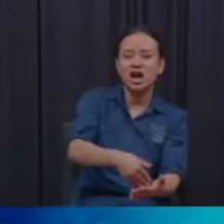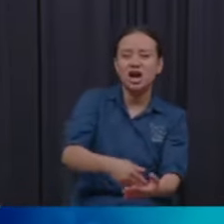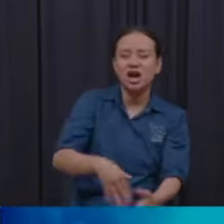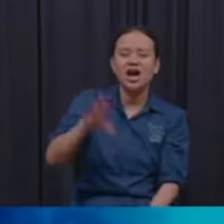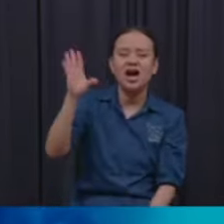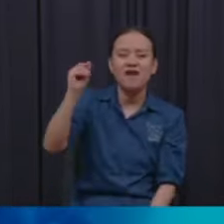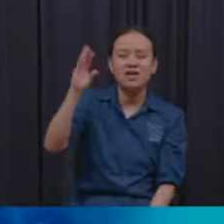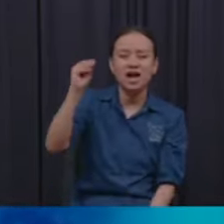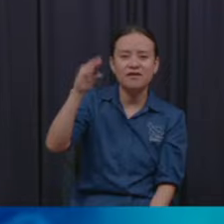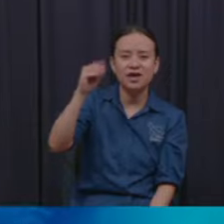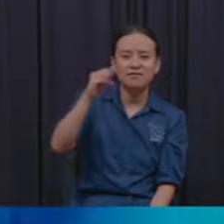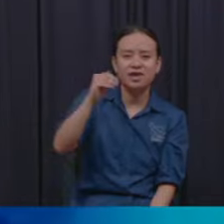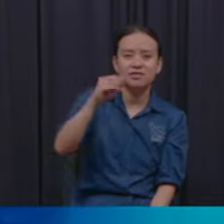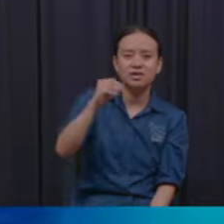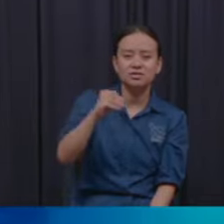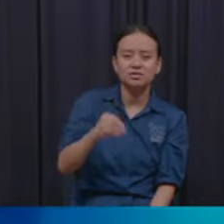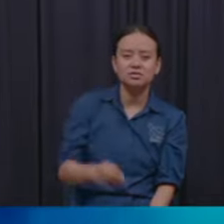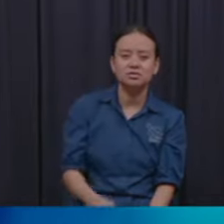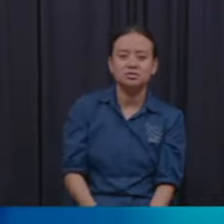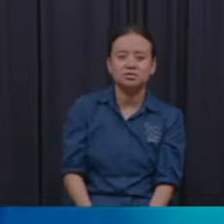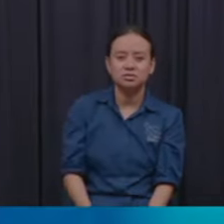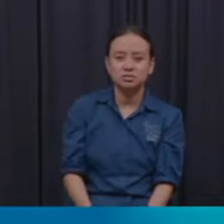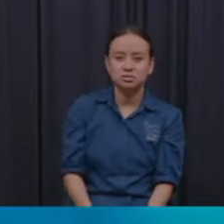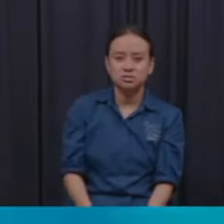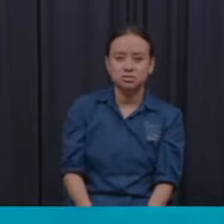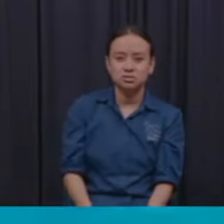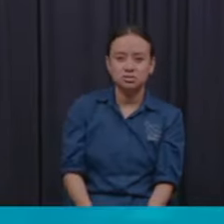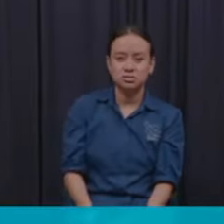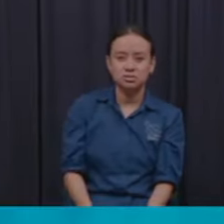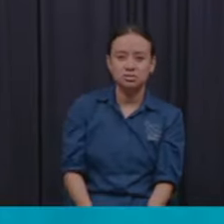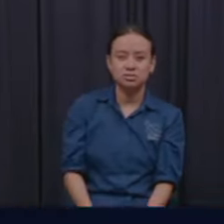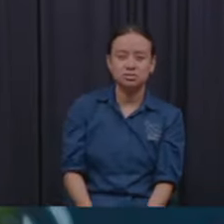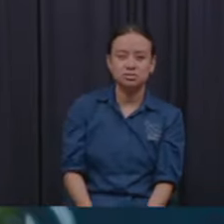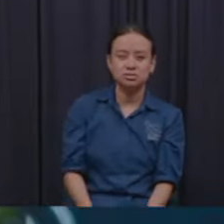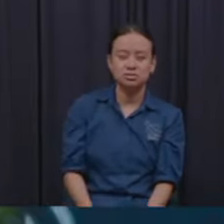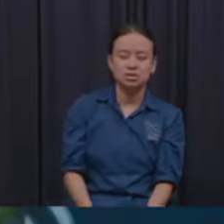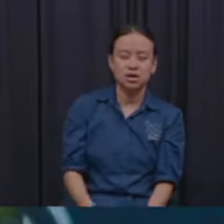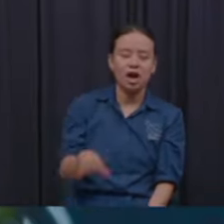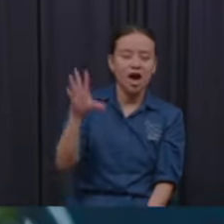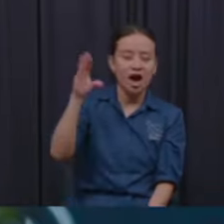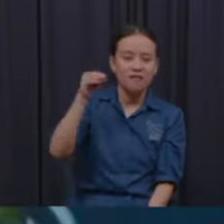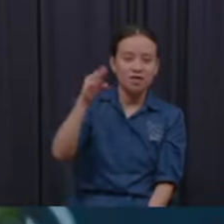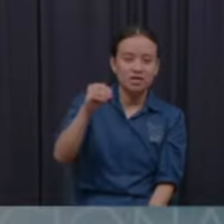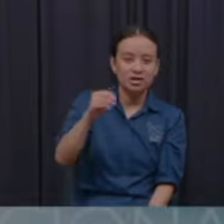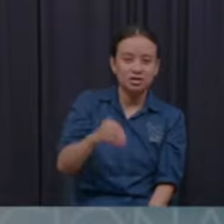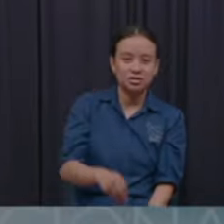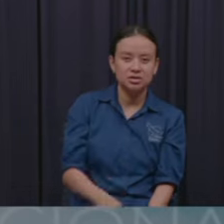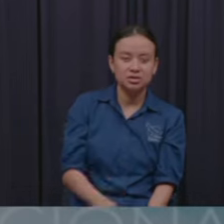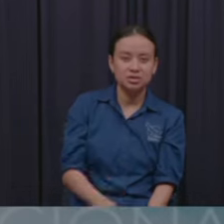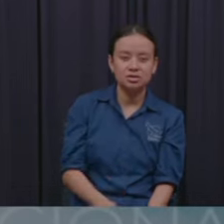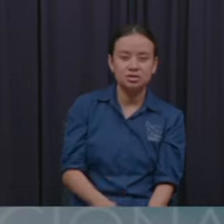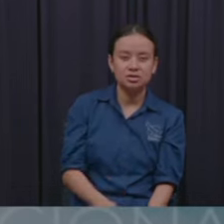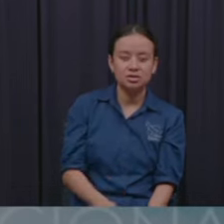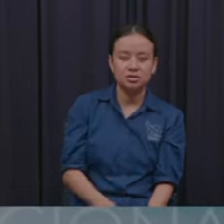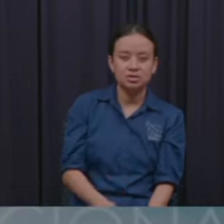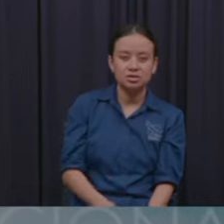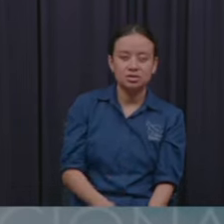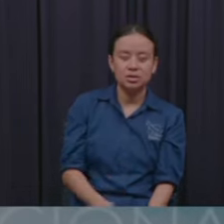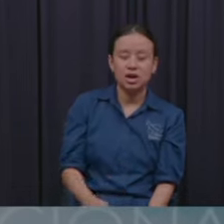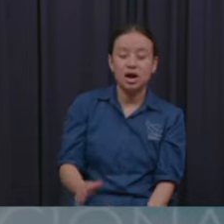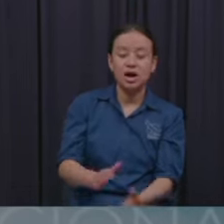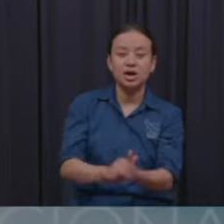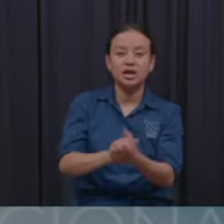hacia atrás y yo me escondía porque me llama adelante así mugroso como estoy. Y va y me agarra de la mano y me lleva adelante. Me dice el